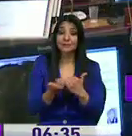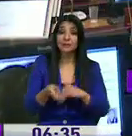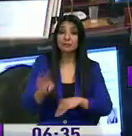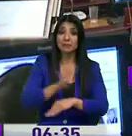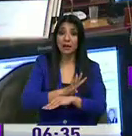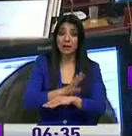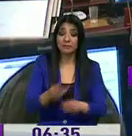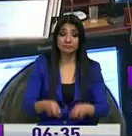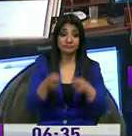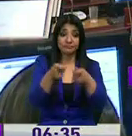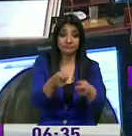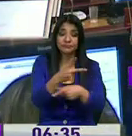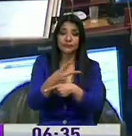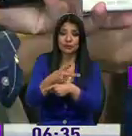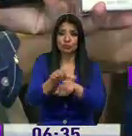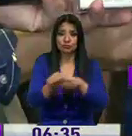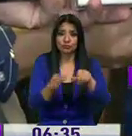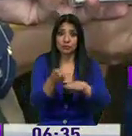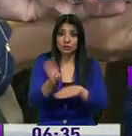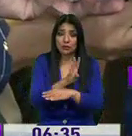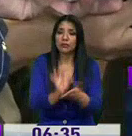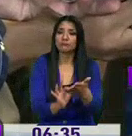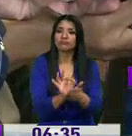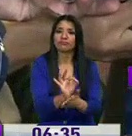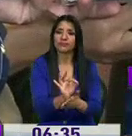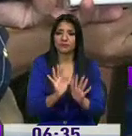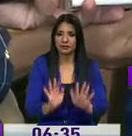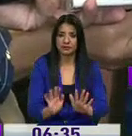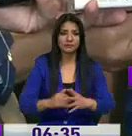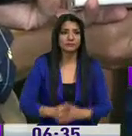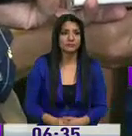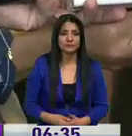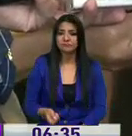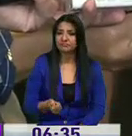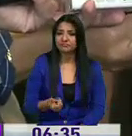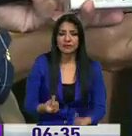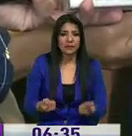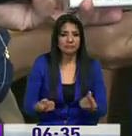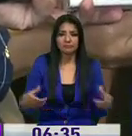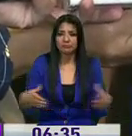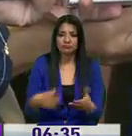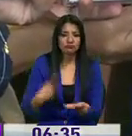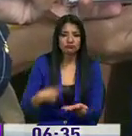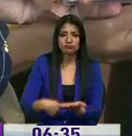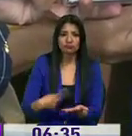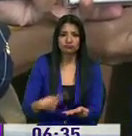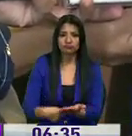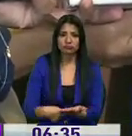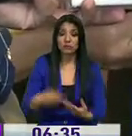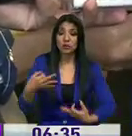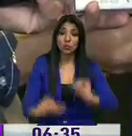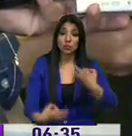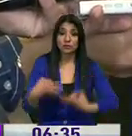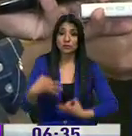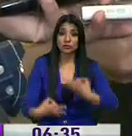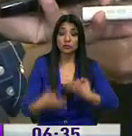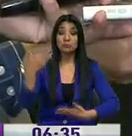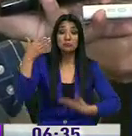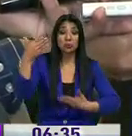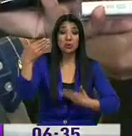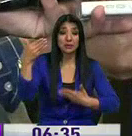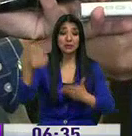elevado al call para su calificación pues otro vamos a actuar a la brevedad posible' nosotros en el caso del juicio político